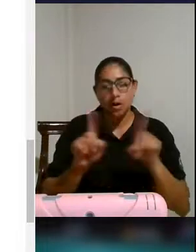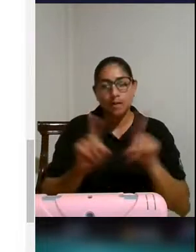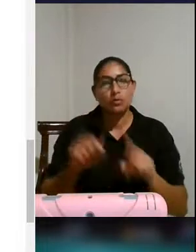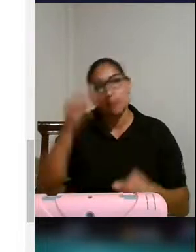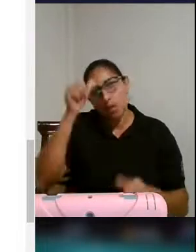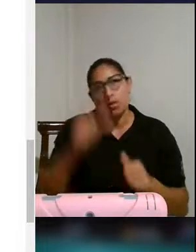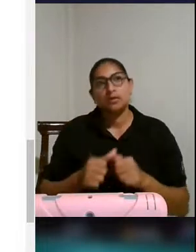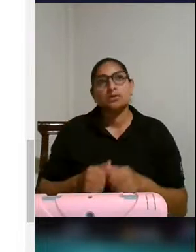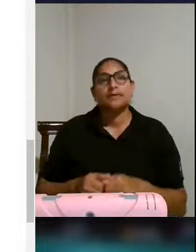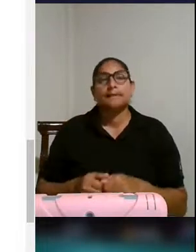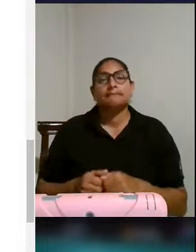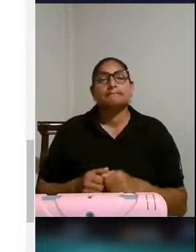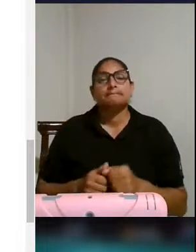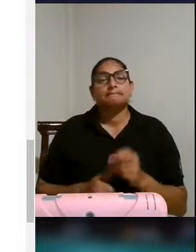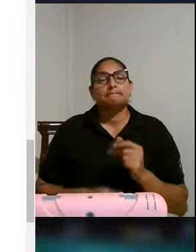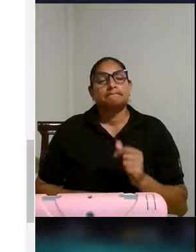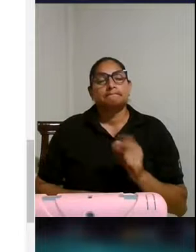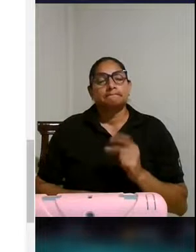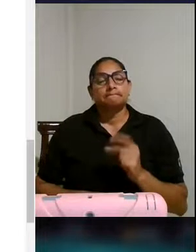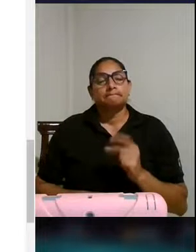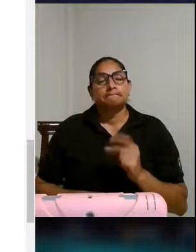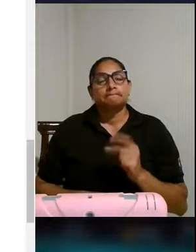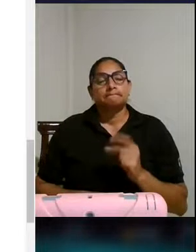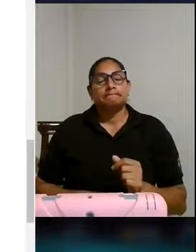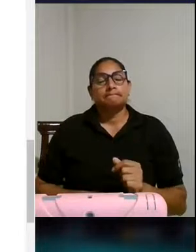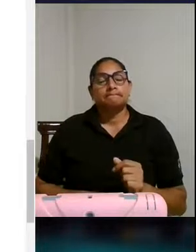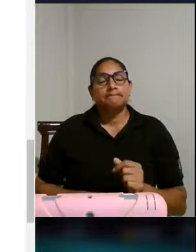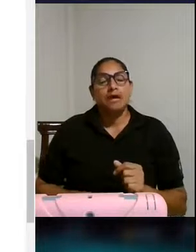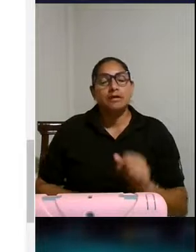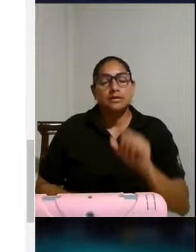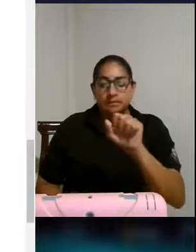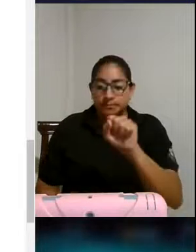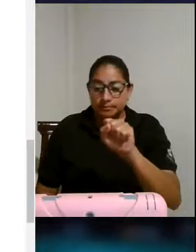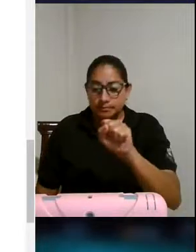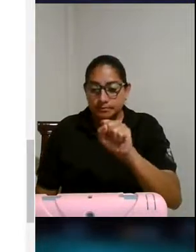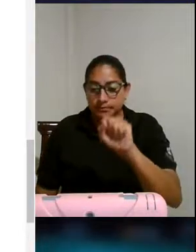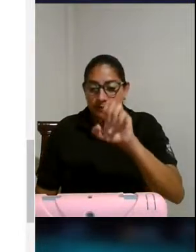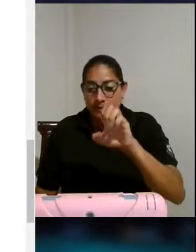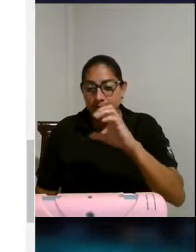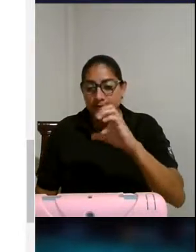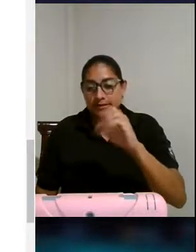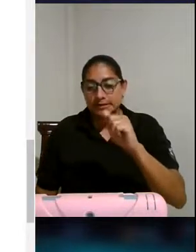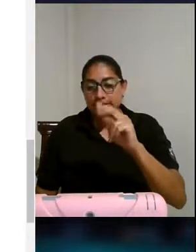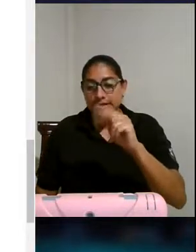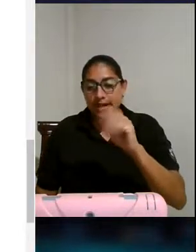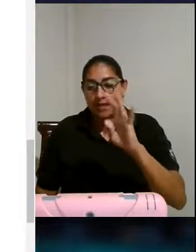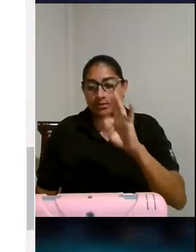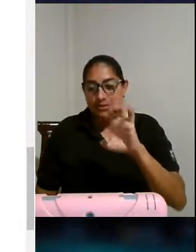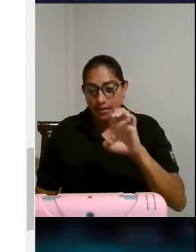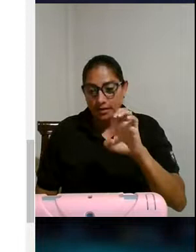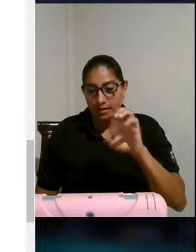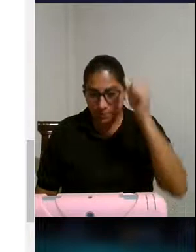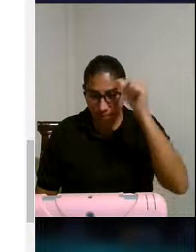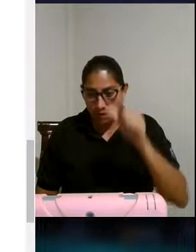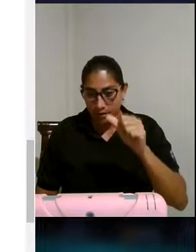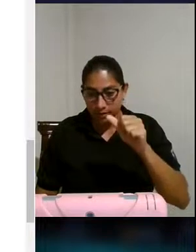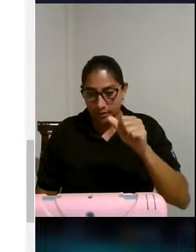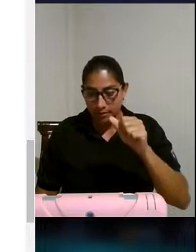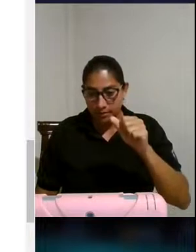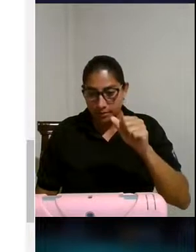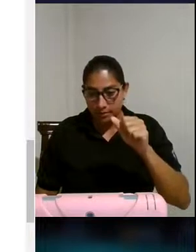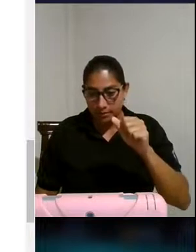que nos las expresa el libro. ¿Qué es lo que nos dice el libro? Lo que nos dice es que para